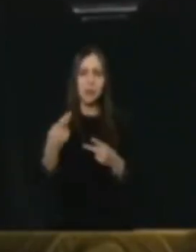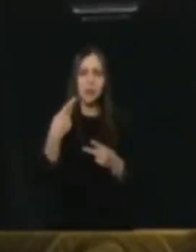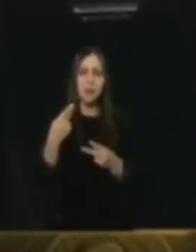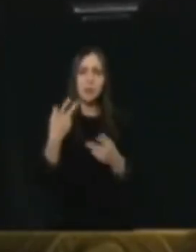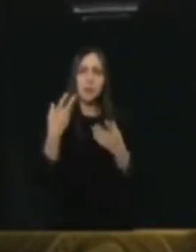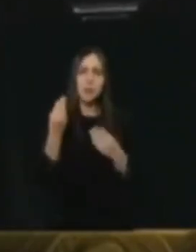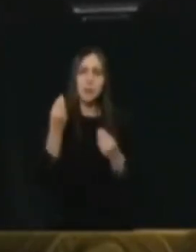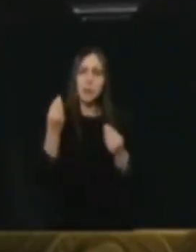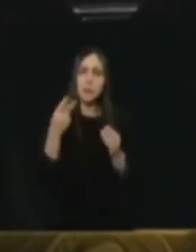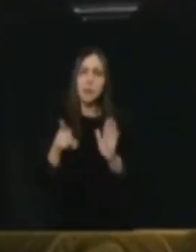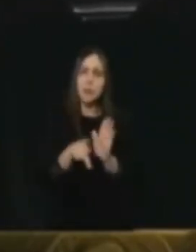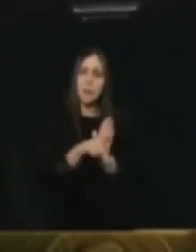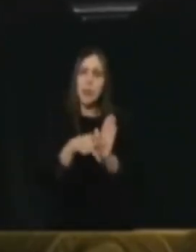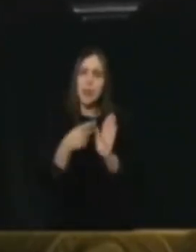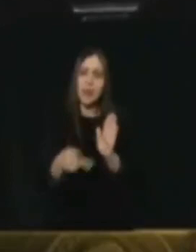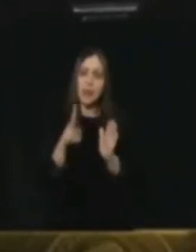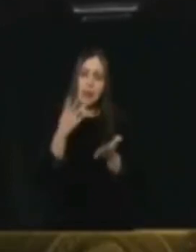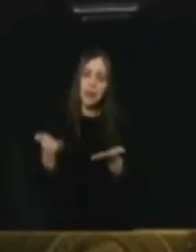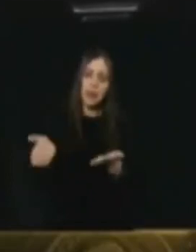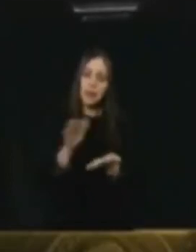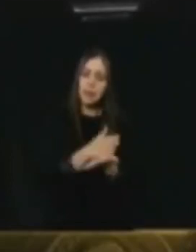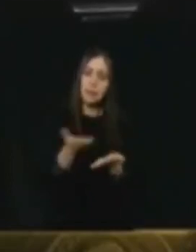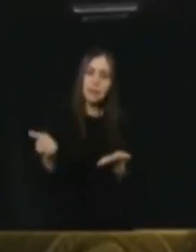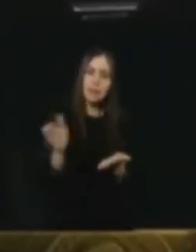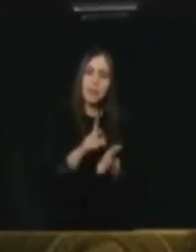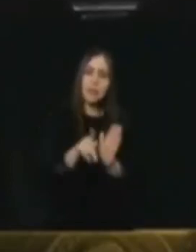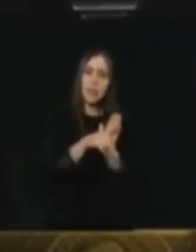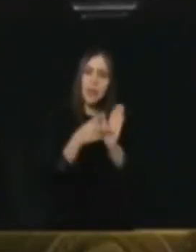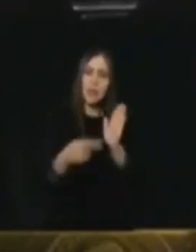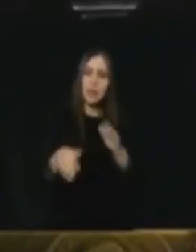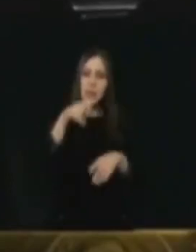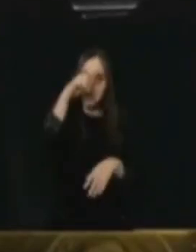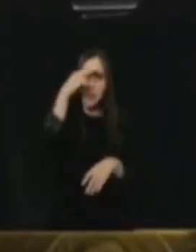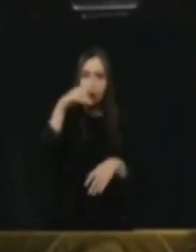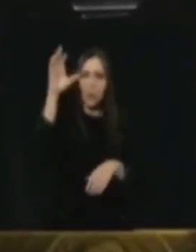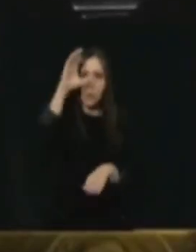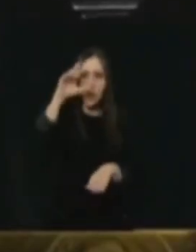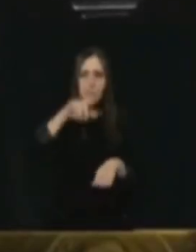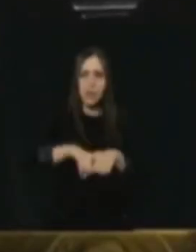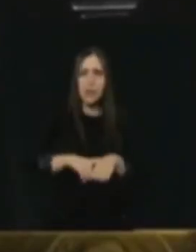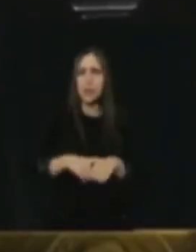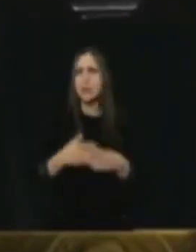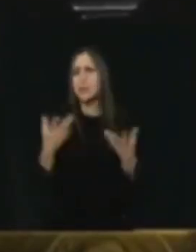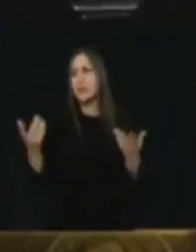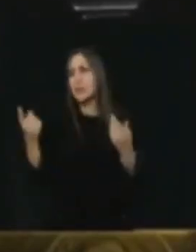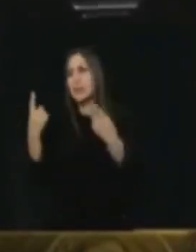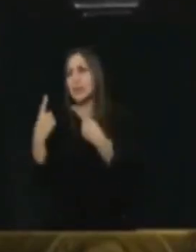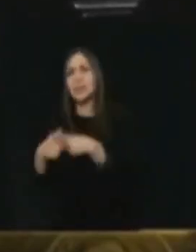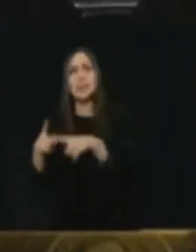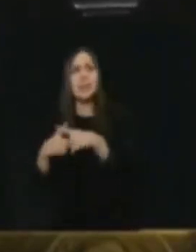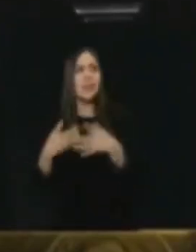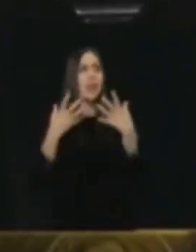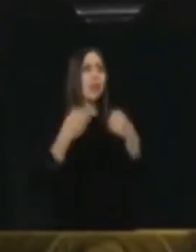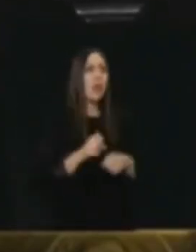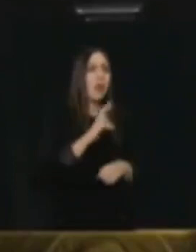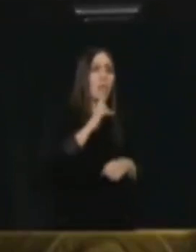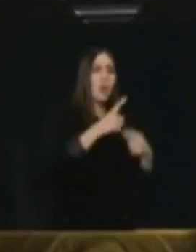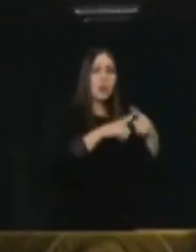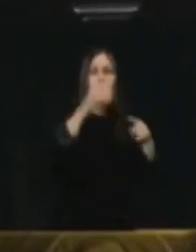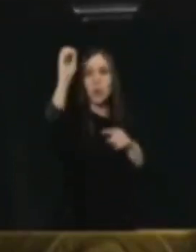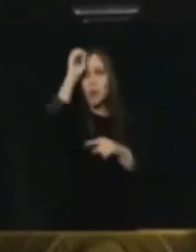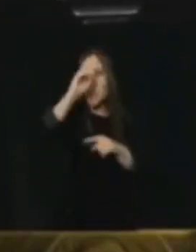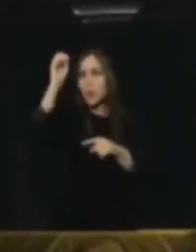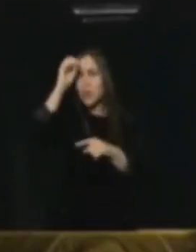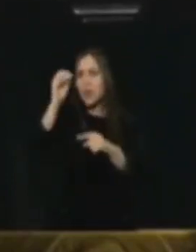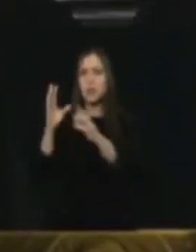del periódico México en la Cultura y oí tantas voces críticas que se unieron a